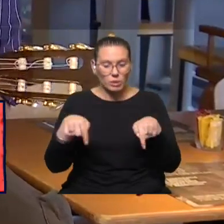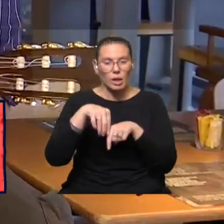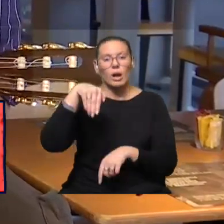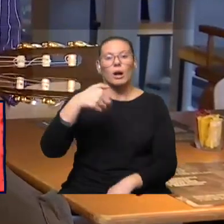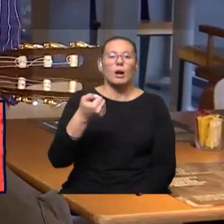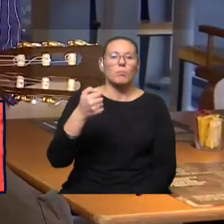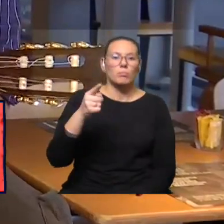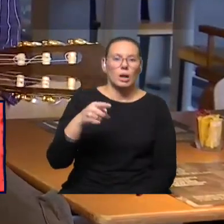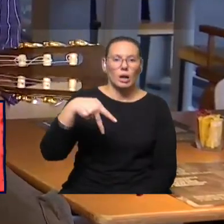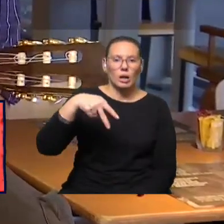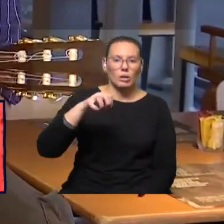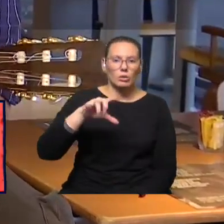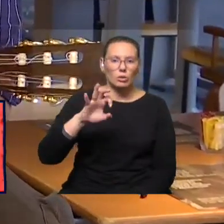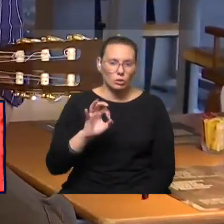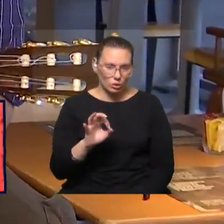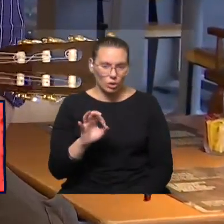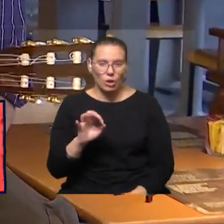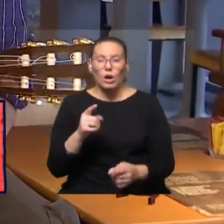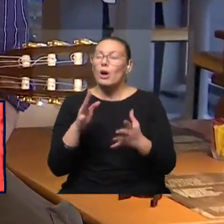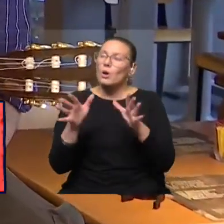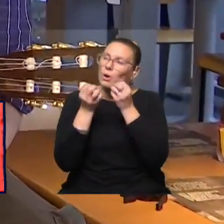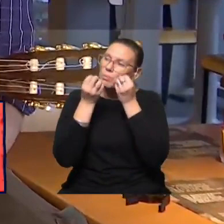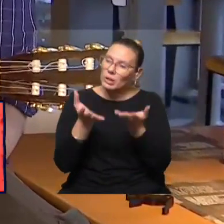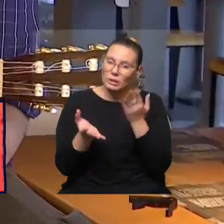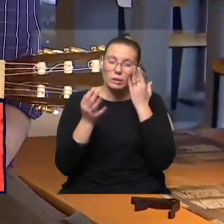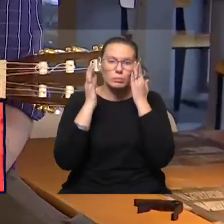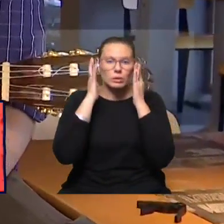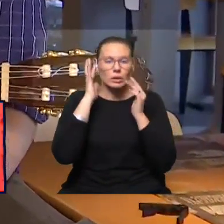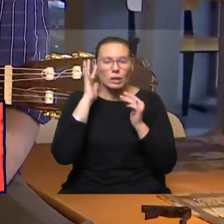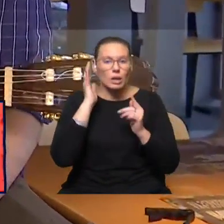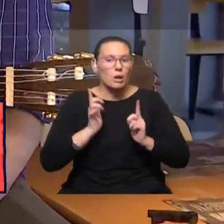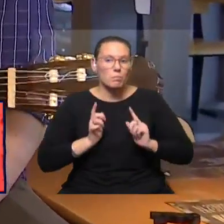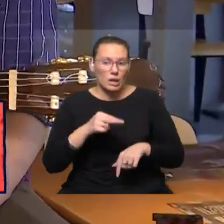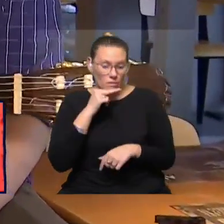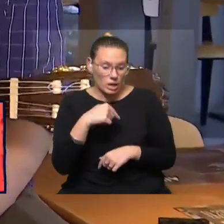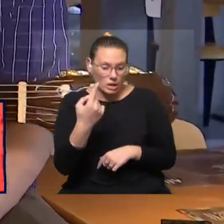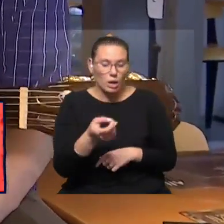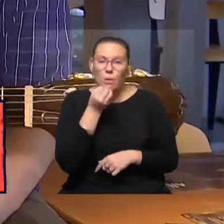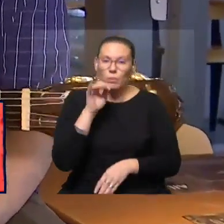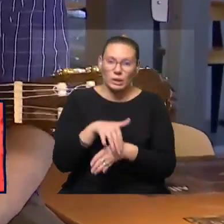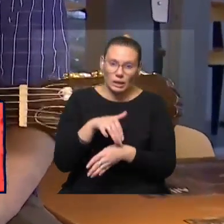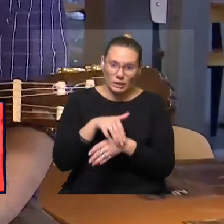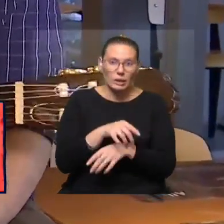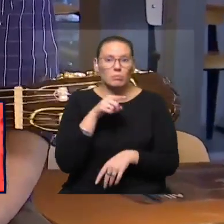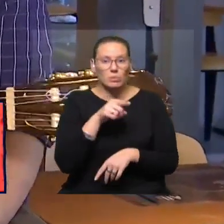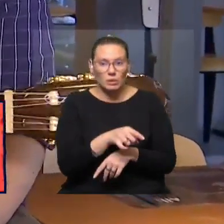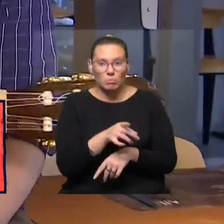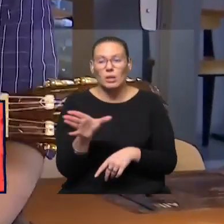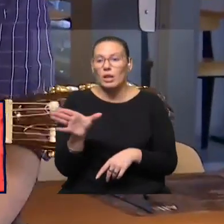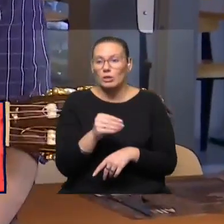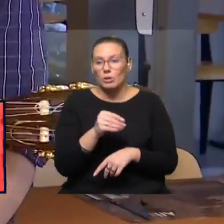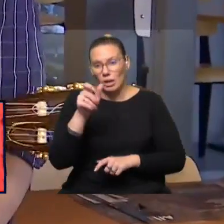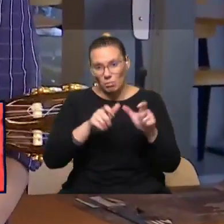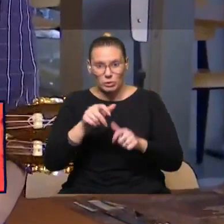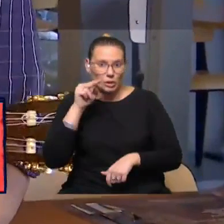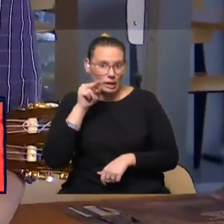vamos a estar hablando con él Santi Cómo estás Qué nos espera para este viernes Bueno buenas tardes para ti more y para toda la tele